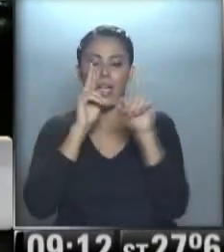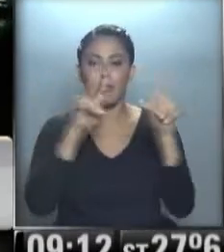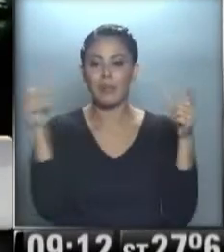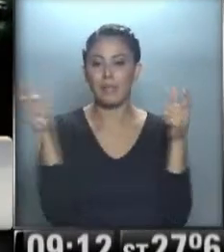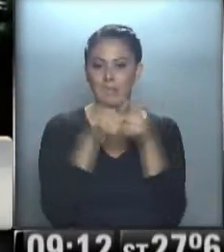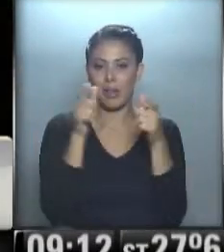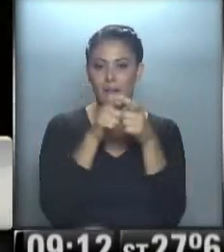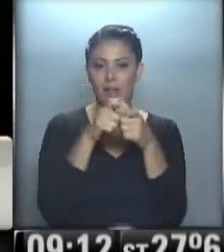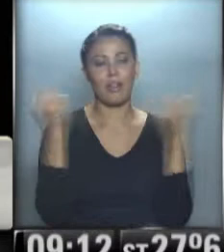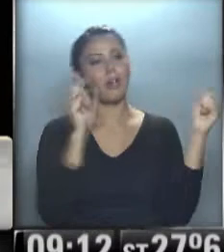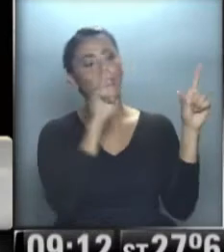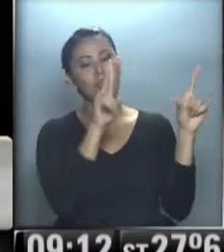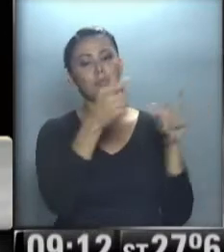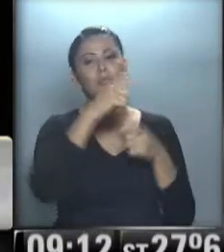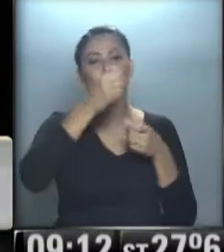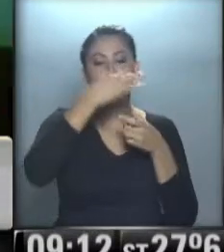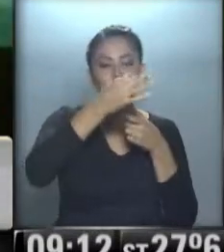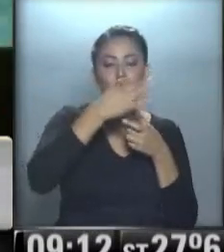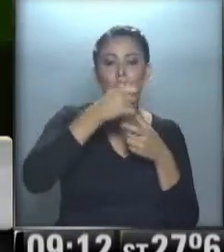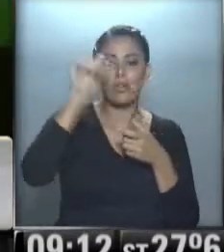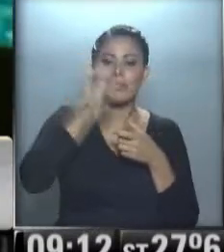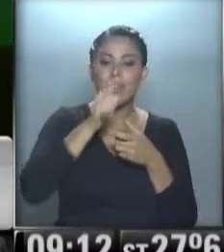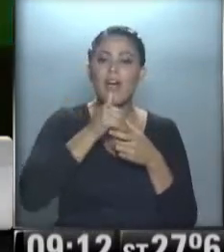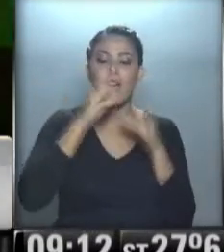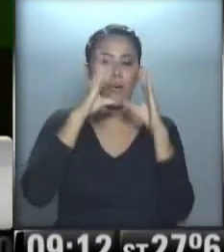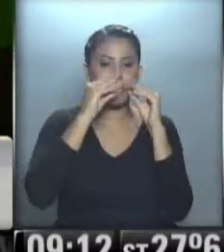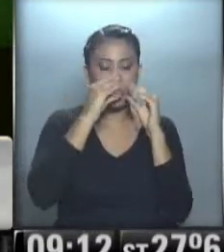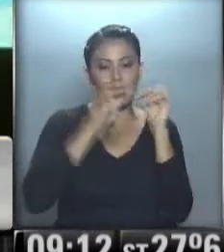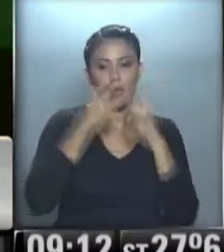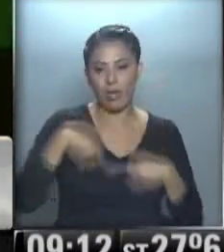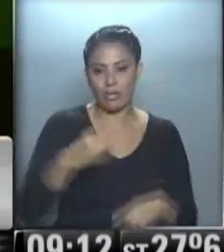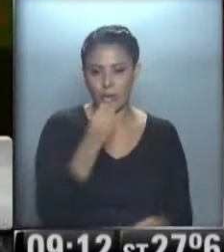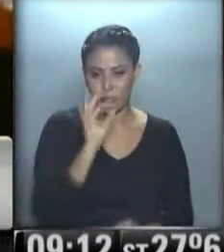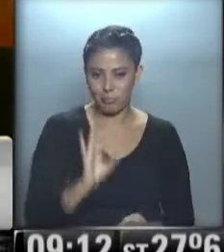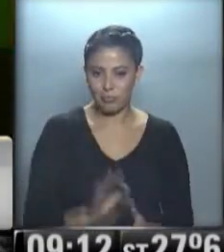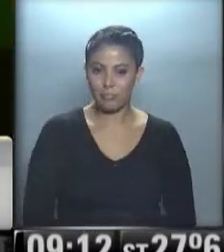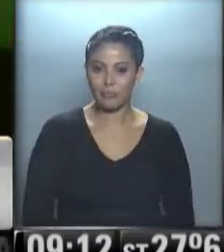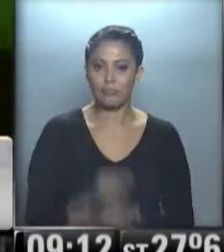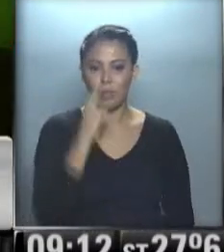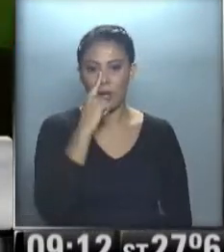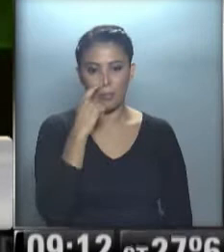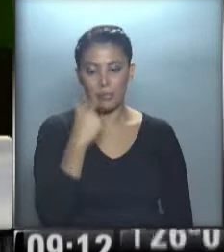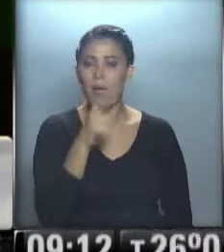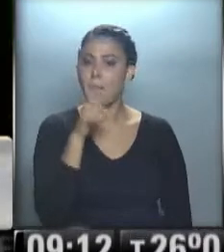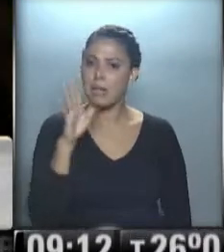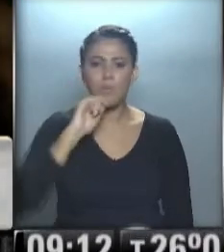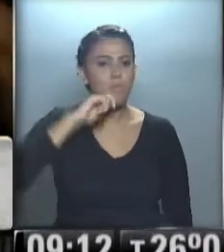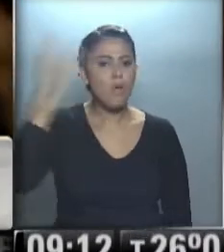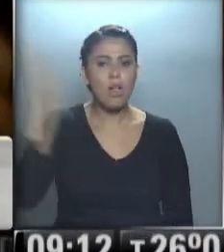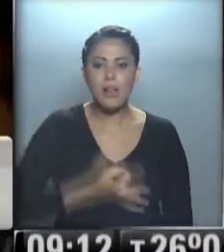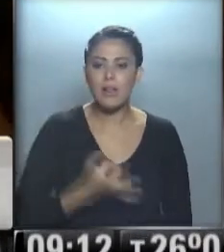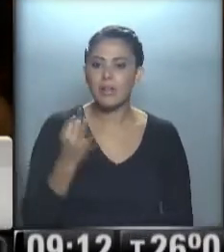autocine. Pochoclo, sándwich, gaseosas y aguas fueron parte del picnic. La verdad que me parece fantástico todo lo que